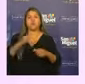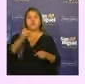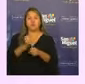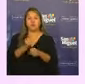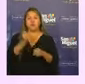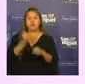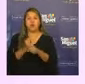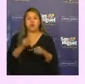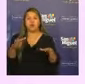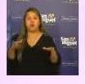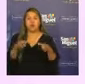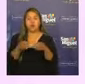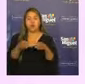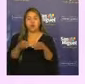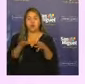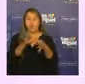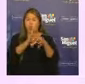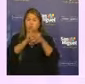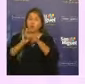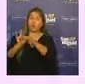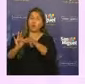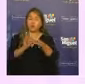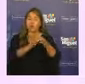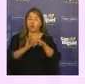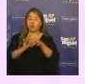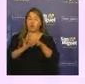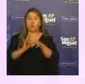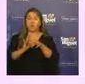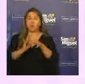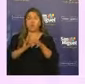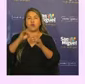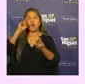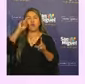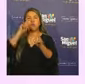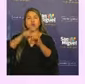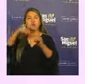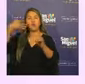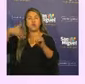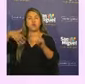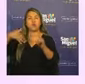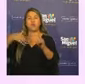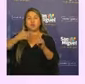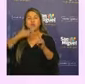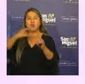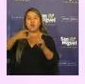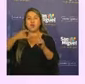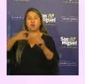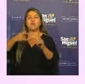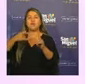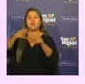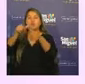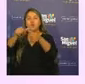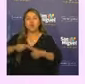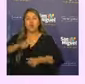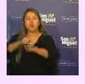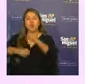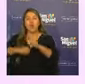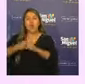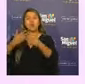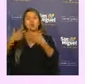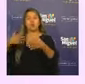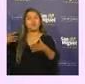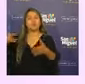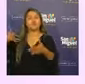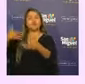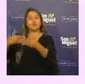trabajado en colectivo, en comunidad y con algo súper importante y que creo que hemos aprendido también a través de estos años y de